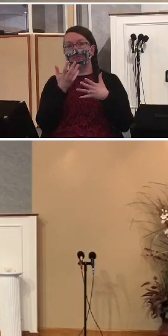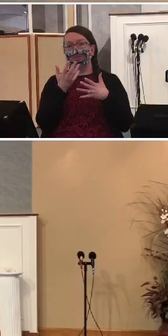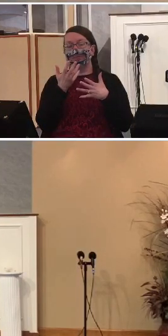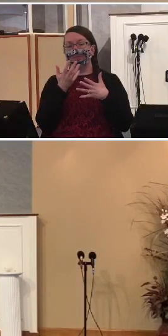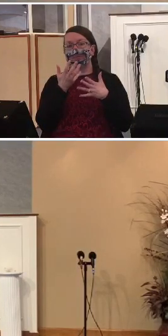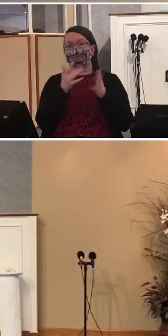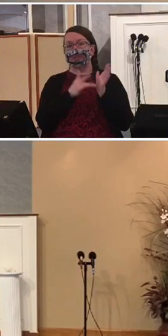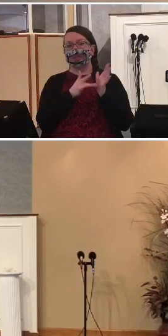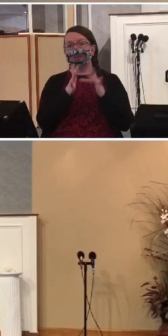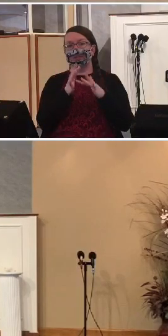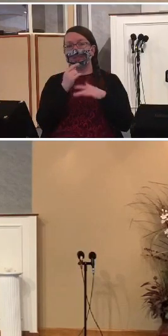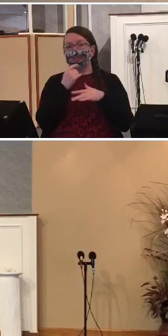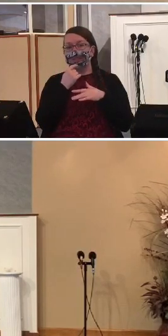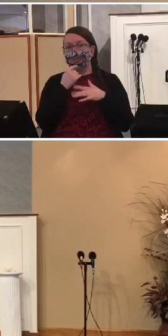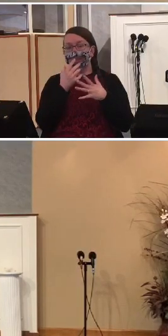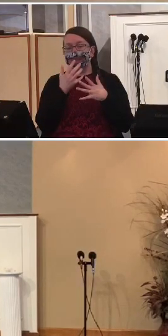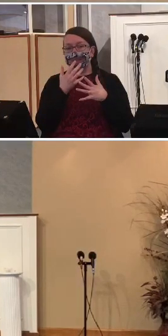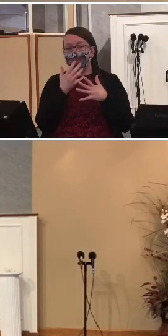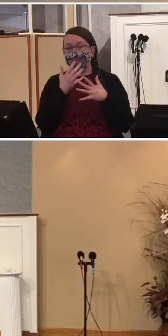¿Qué él le dijo?